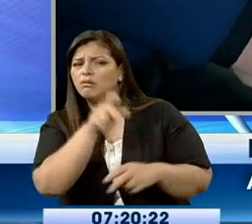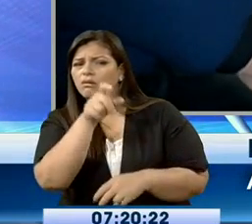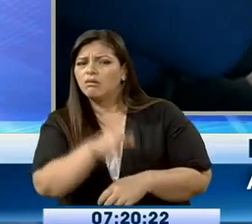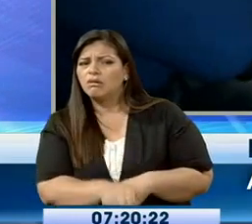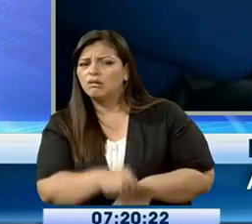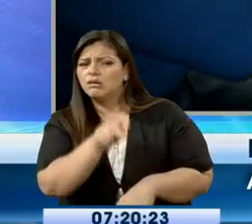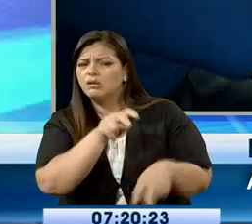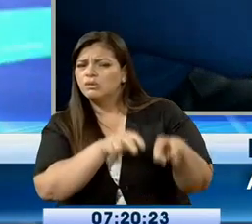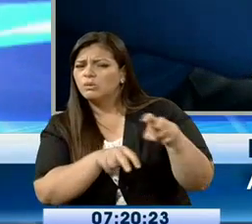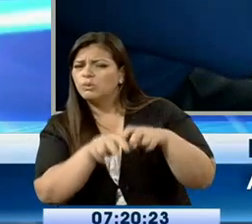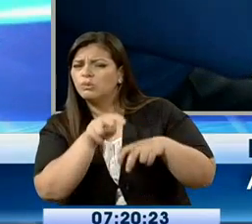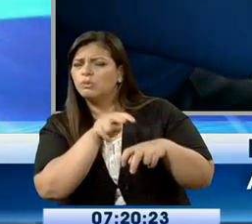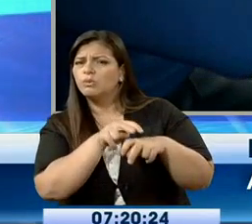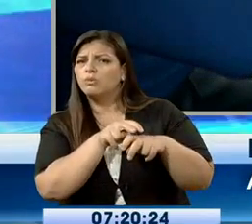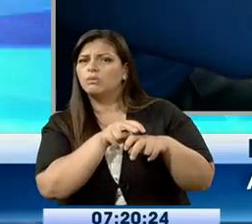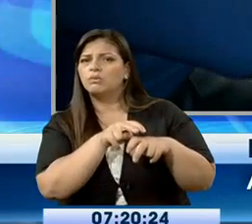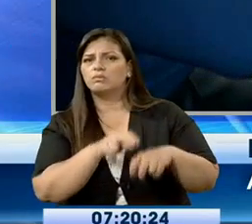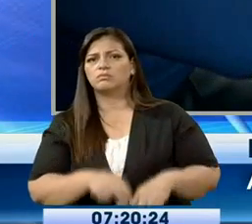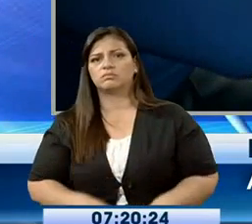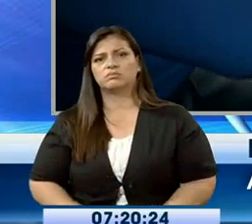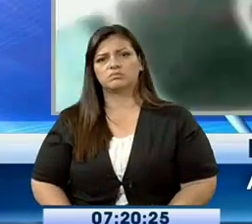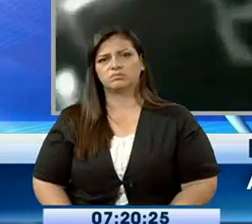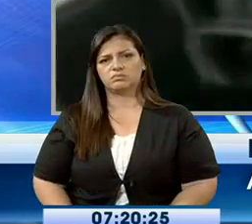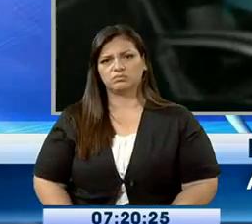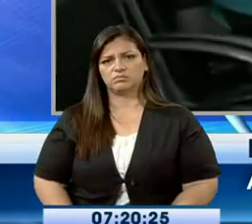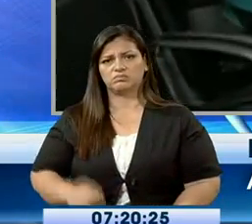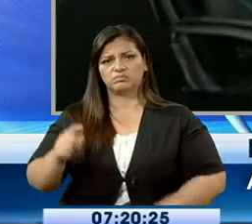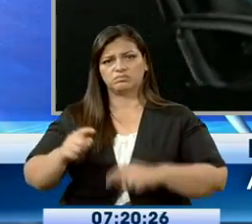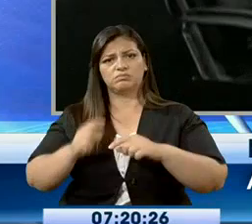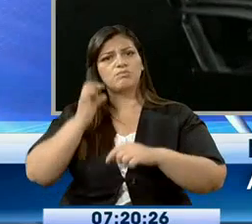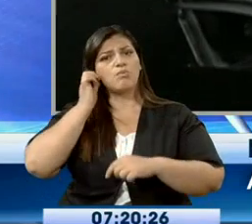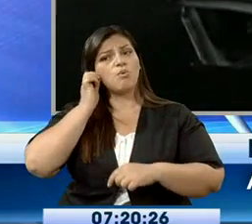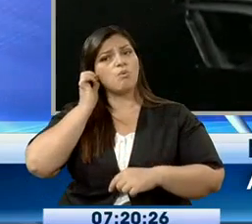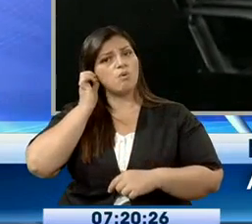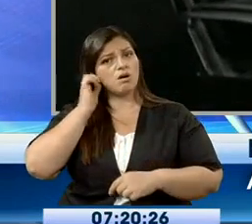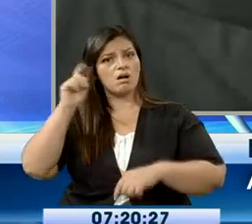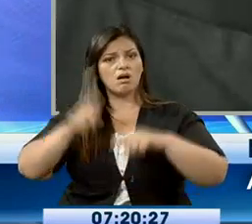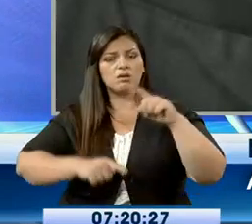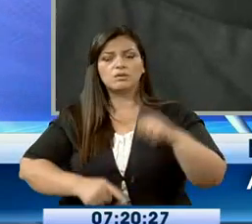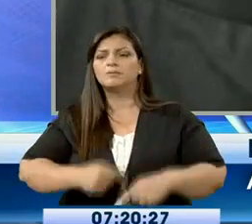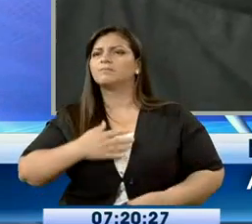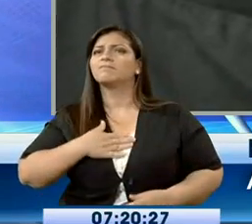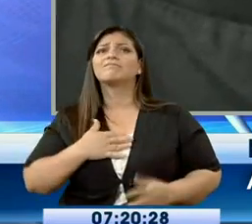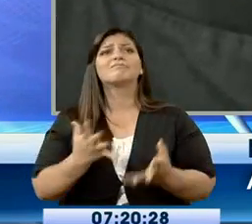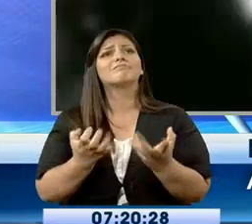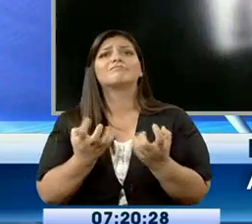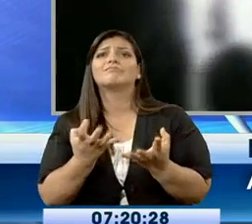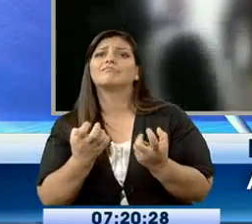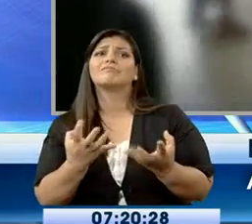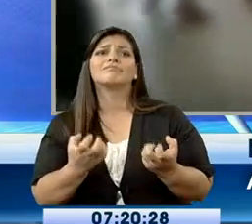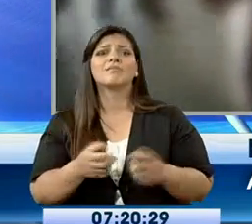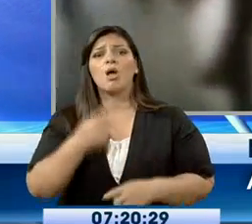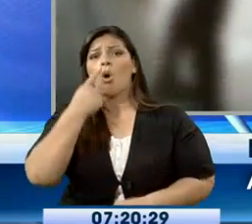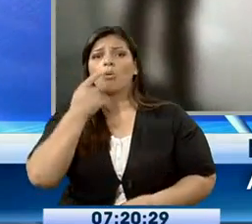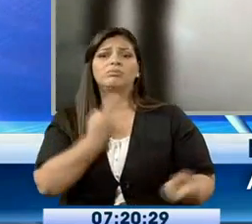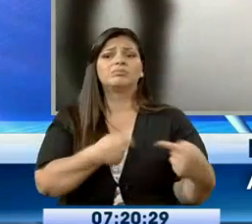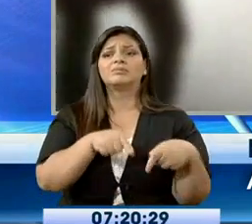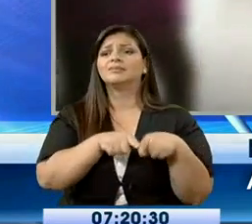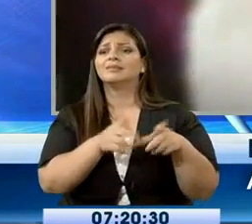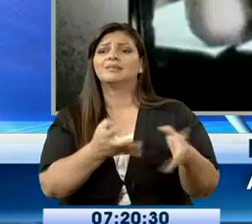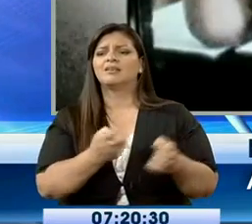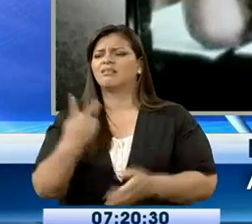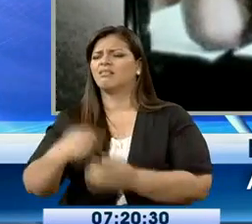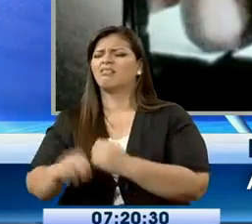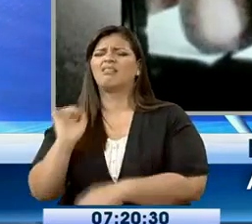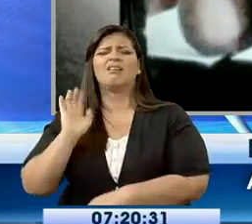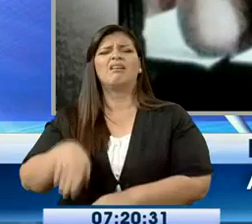prioridad a la mujer y no a la madre. Imagínate. Entonces ese es un gravísimo error. Que me permito decirlo,